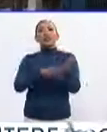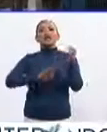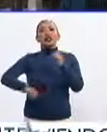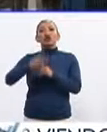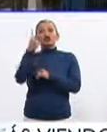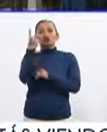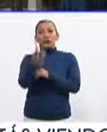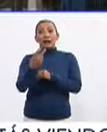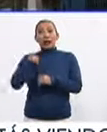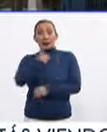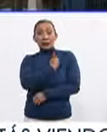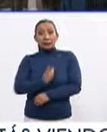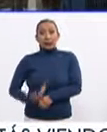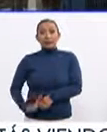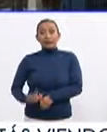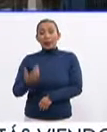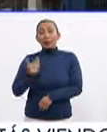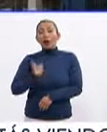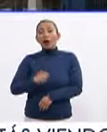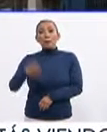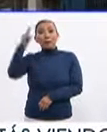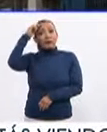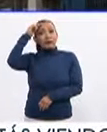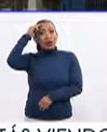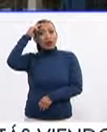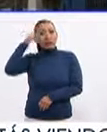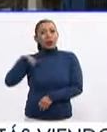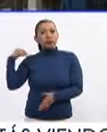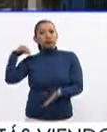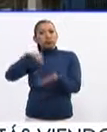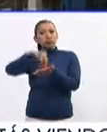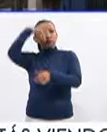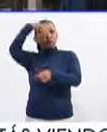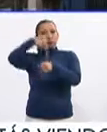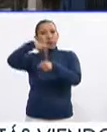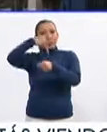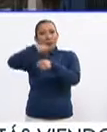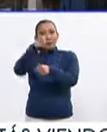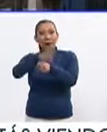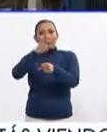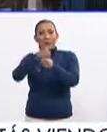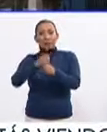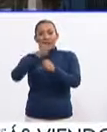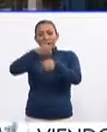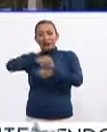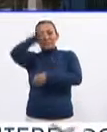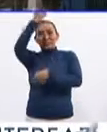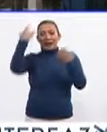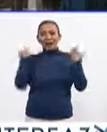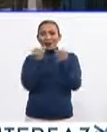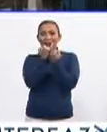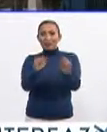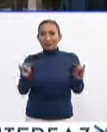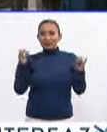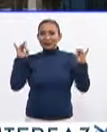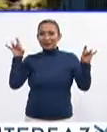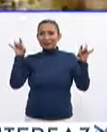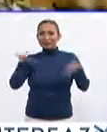En 1902, el presidente Porfirio Díaz coloca la primera piedra del Monumento a la